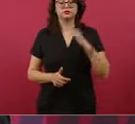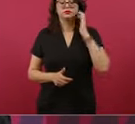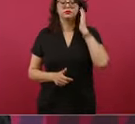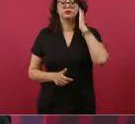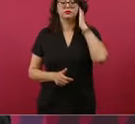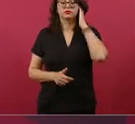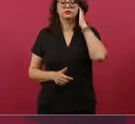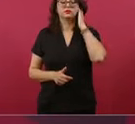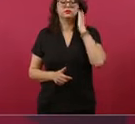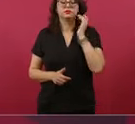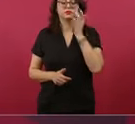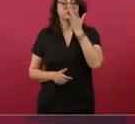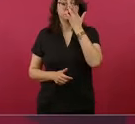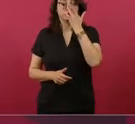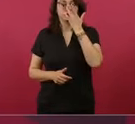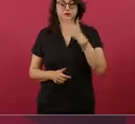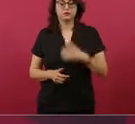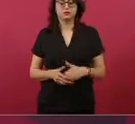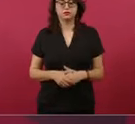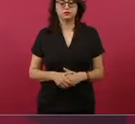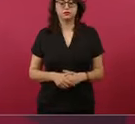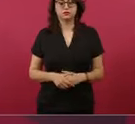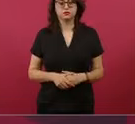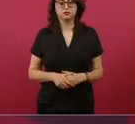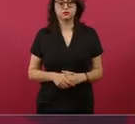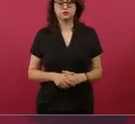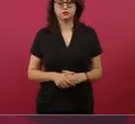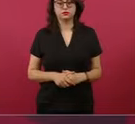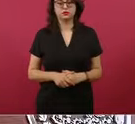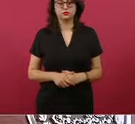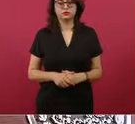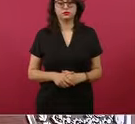Mucho de nuestro trabajo tiene que ver con